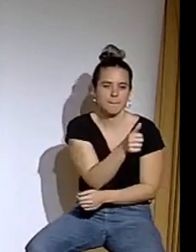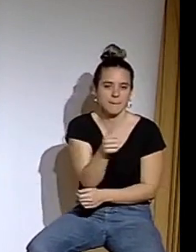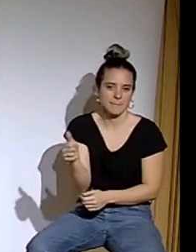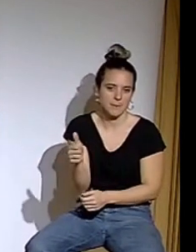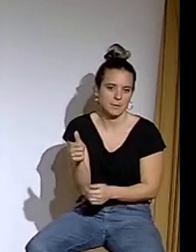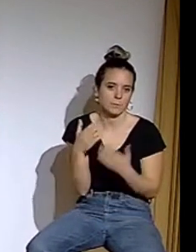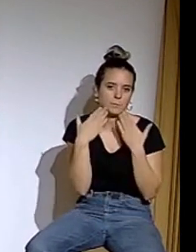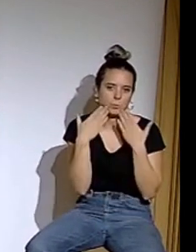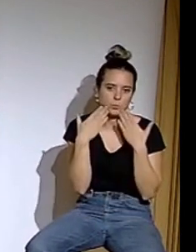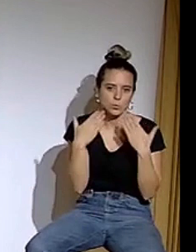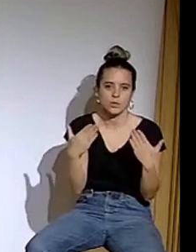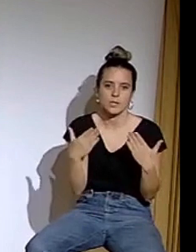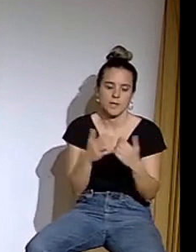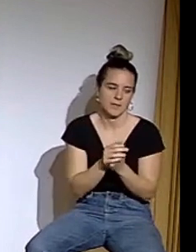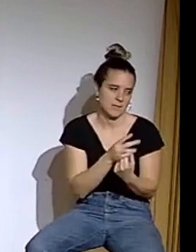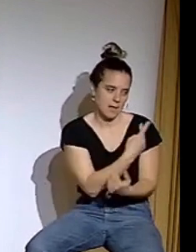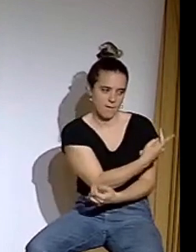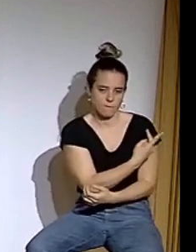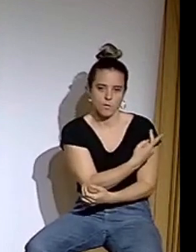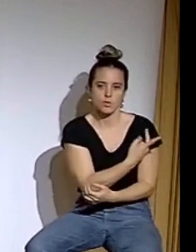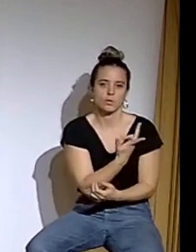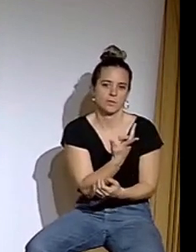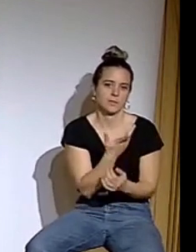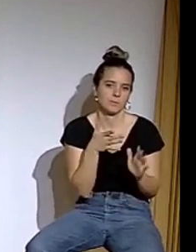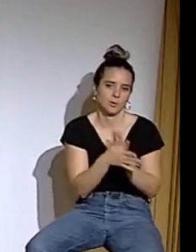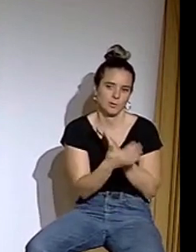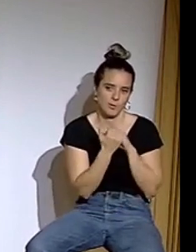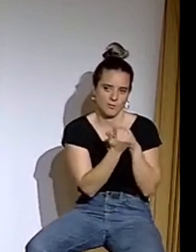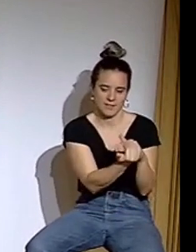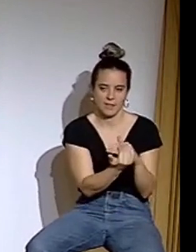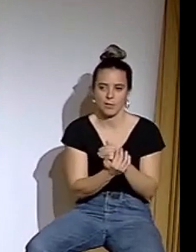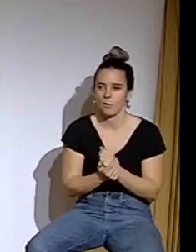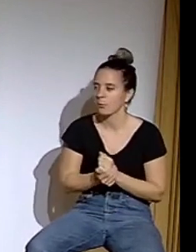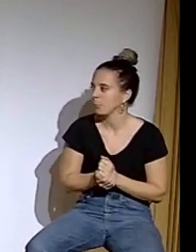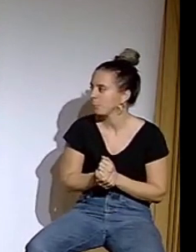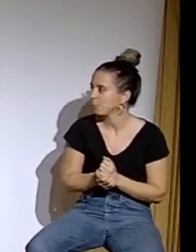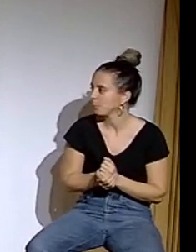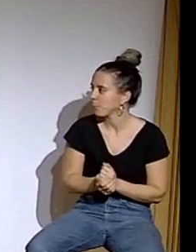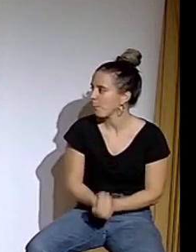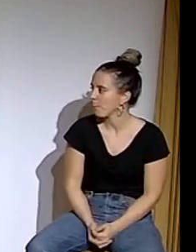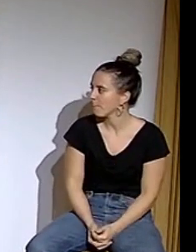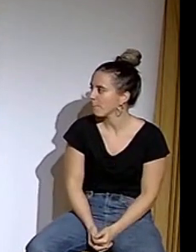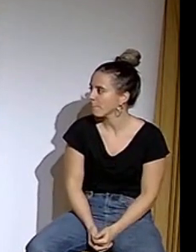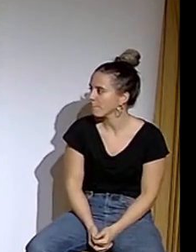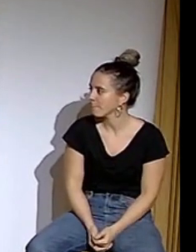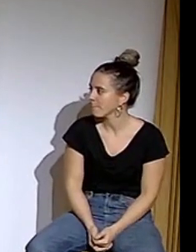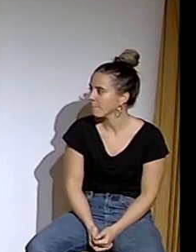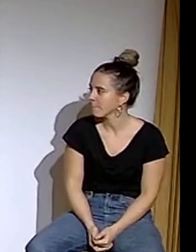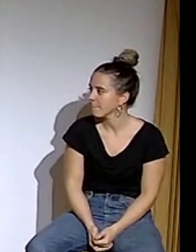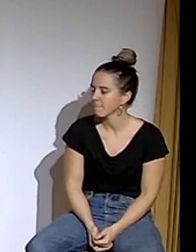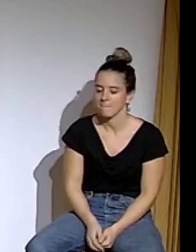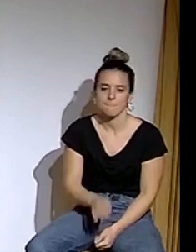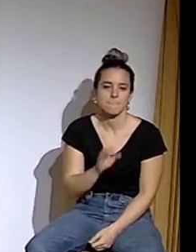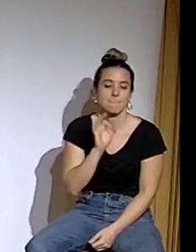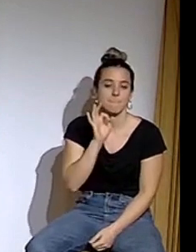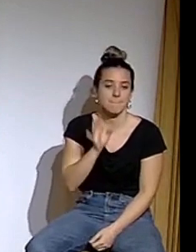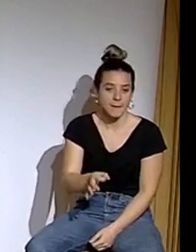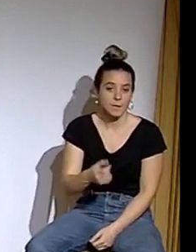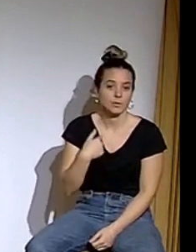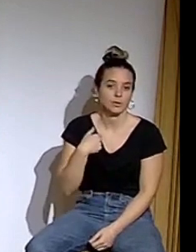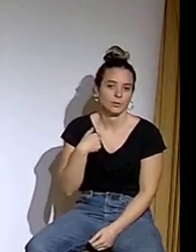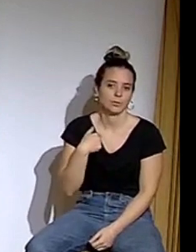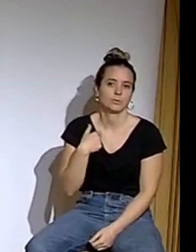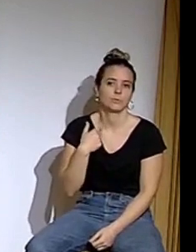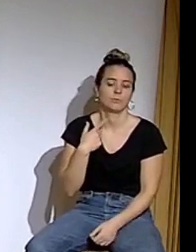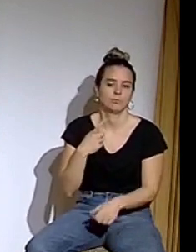que Muchas gracias a vosotros por la invitación y bueno efectivamente Yo soy de México